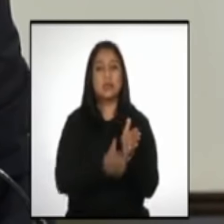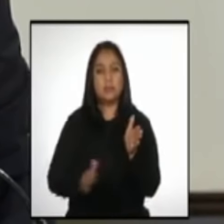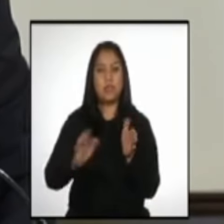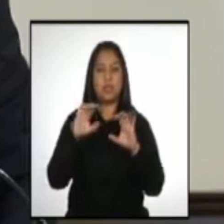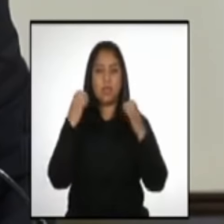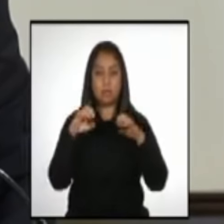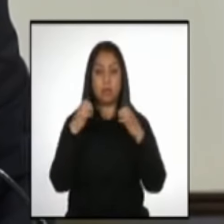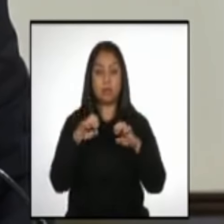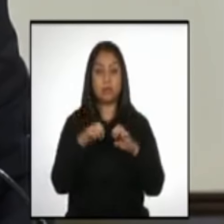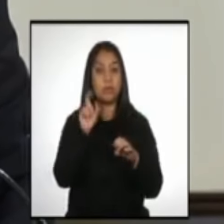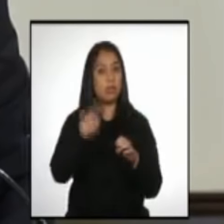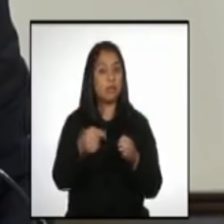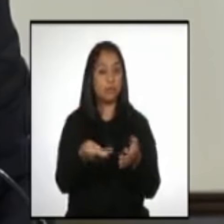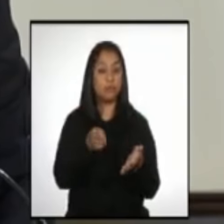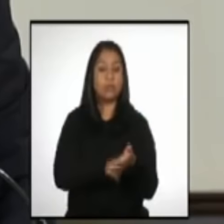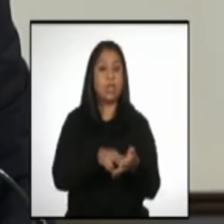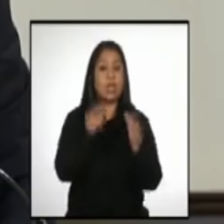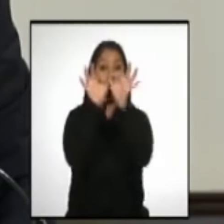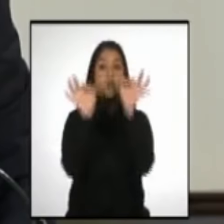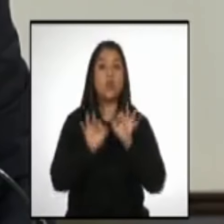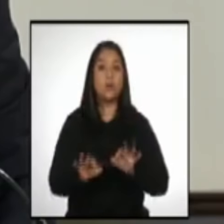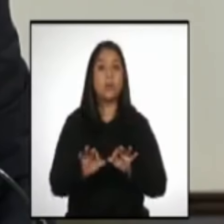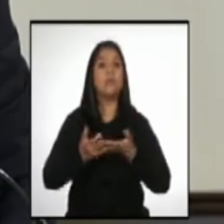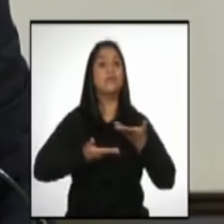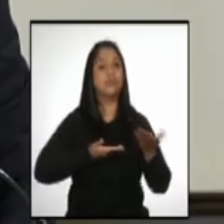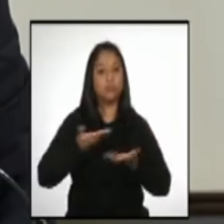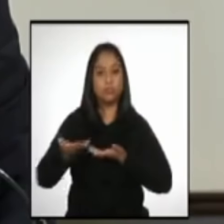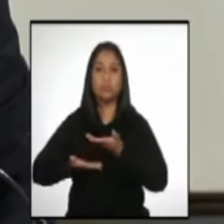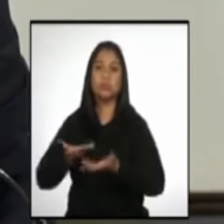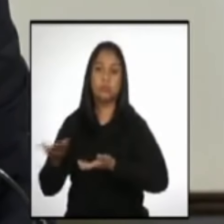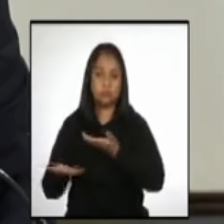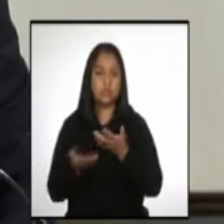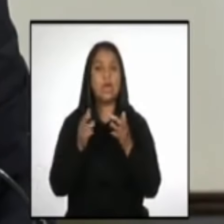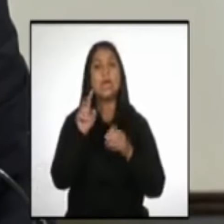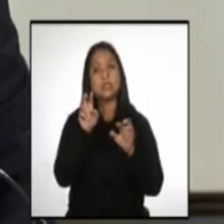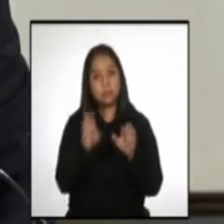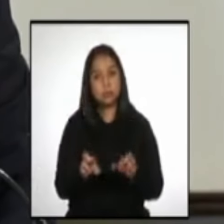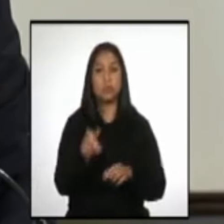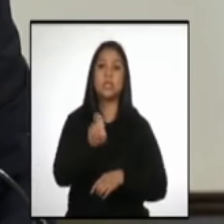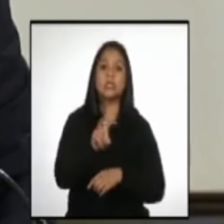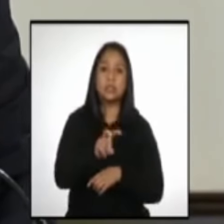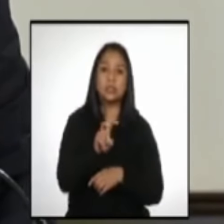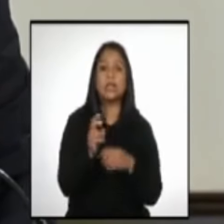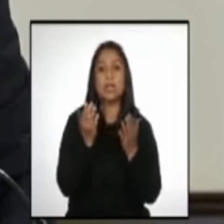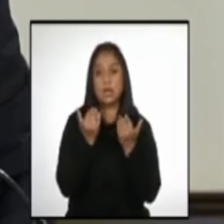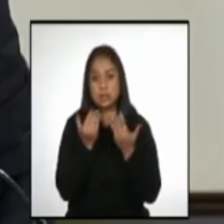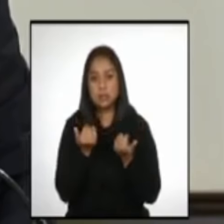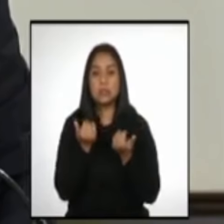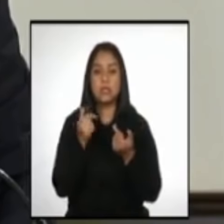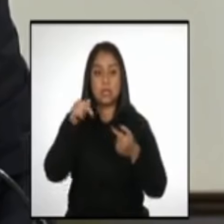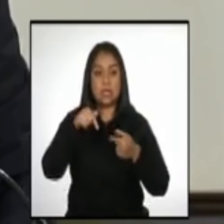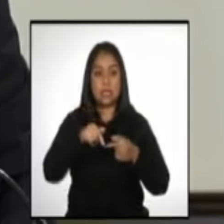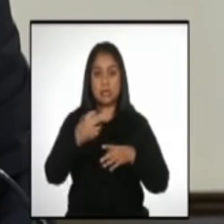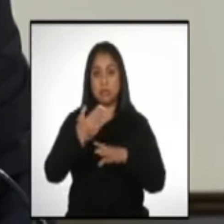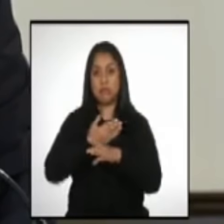incluirá la forma en la que trataremos a las personas que necesiten alimentos en esta crisis y la forma